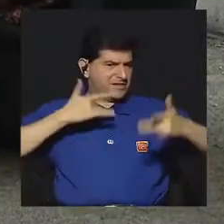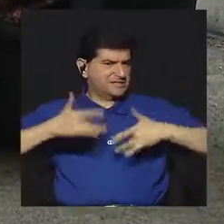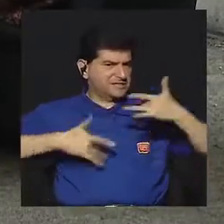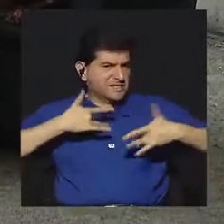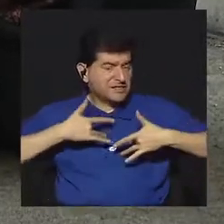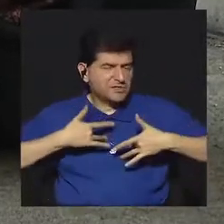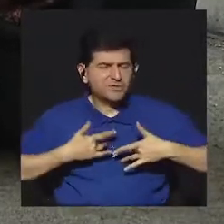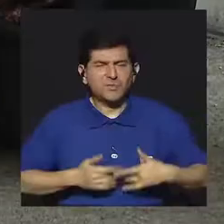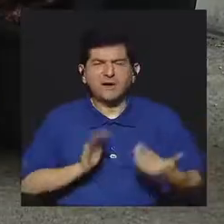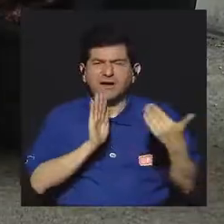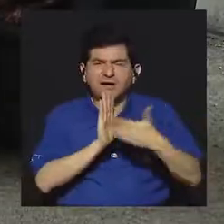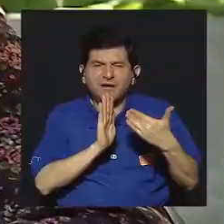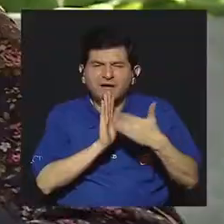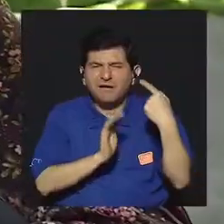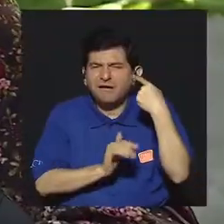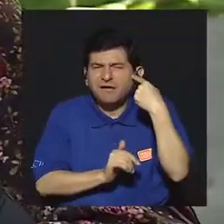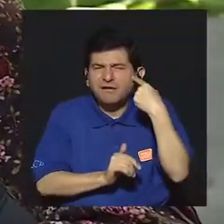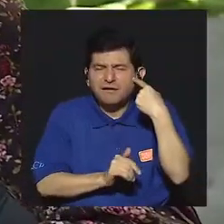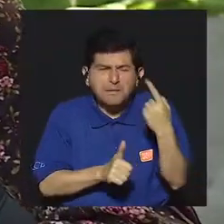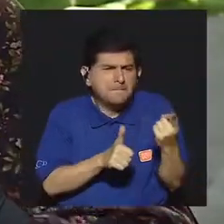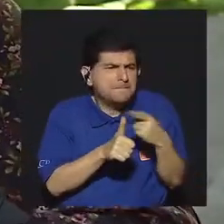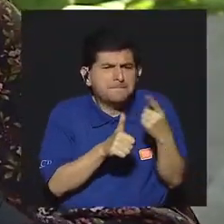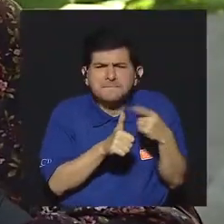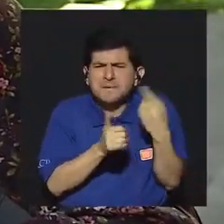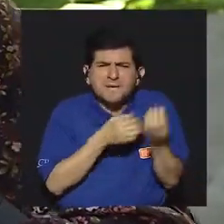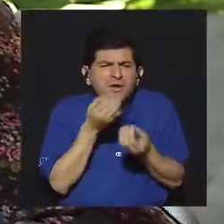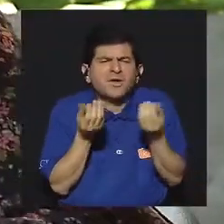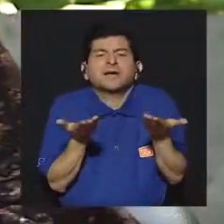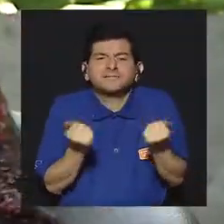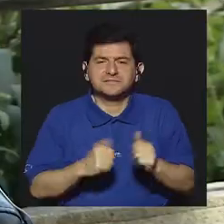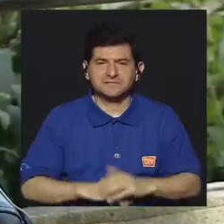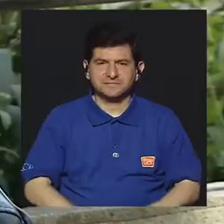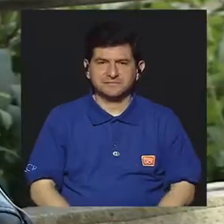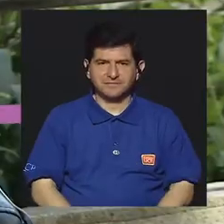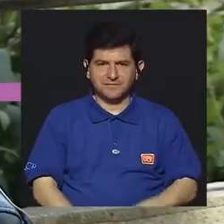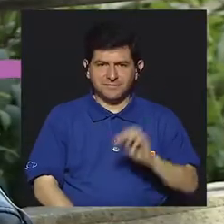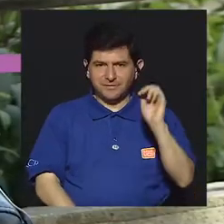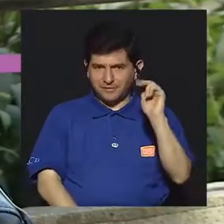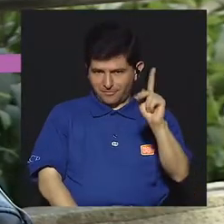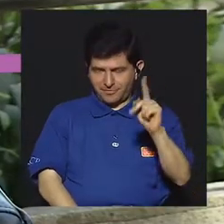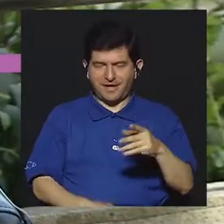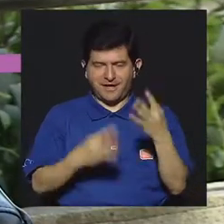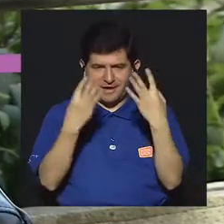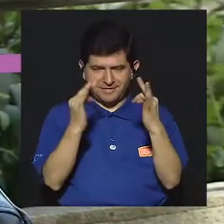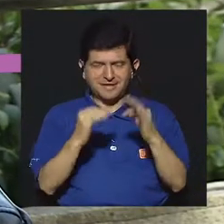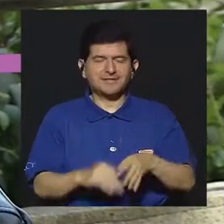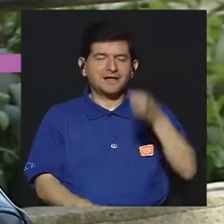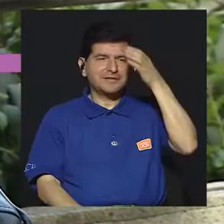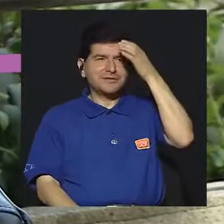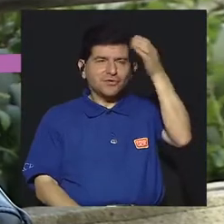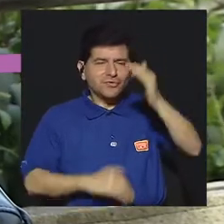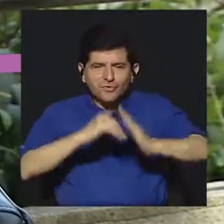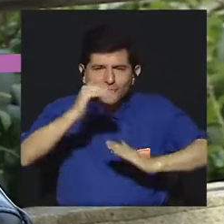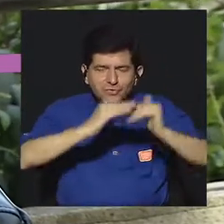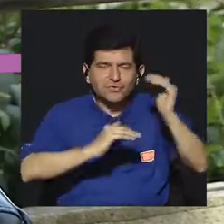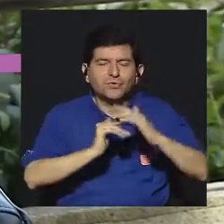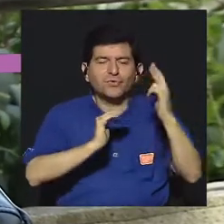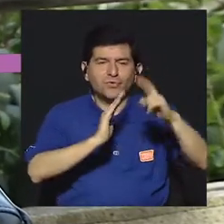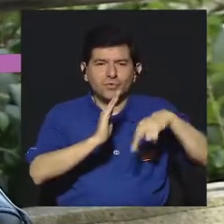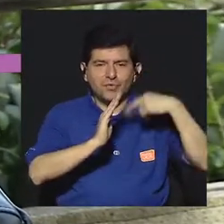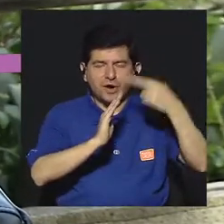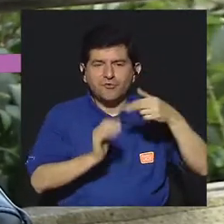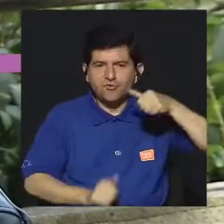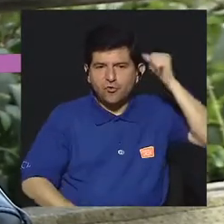síntomas, detecta alguna molestia? ¿Qué es lo primero que tenemos que hacer? Ok, estamos tratando de generar una cultura hacia el papel